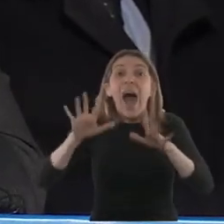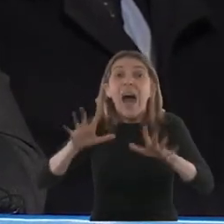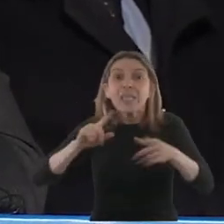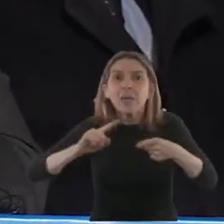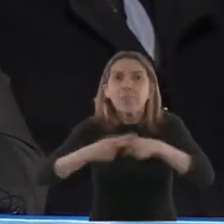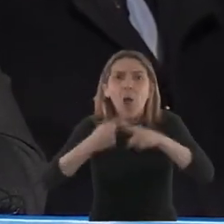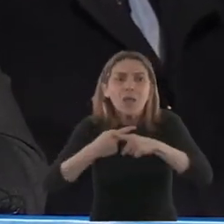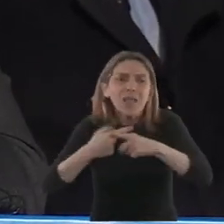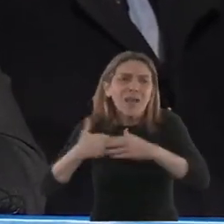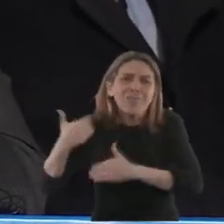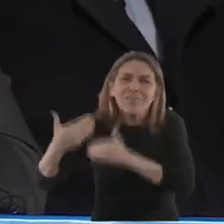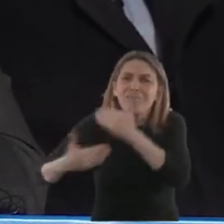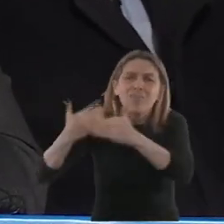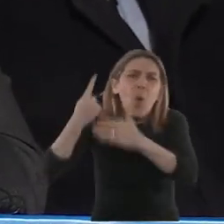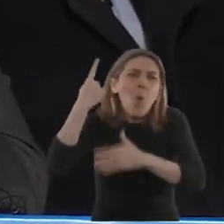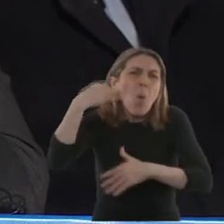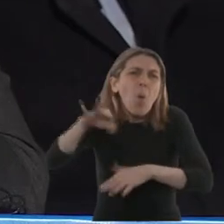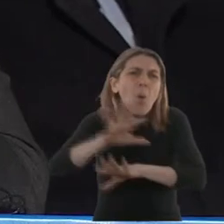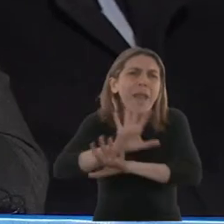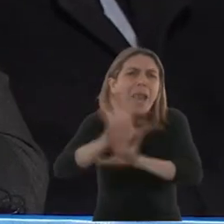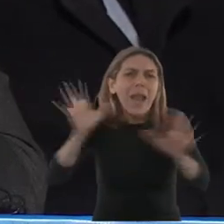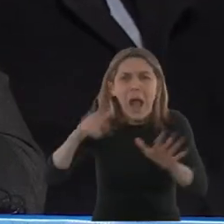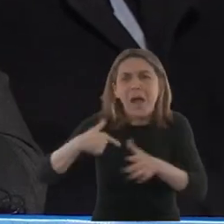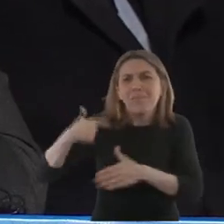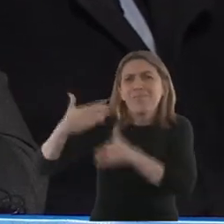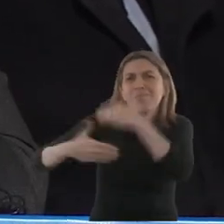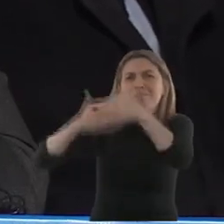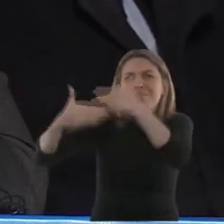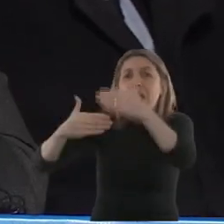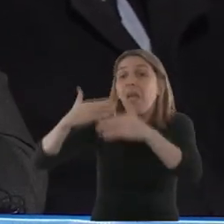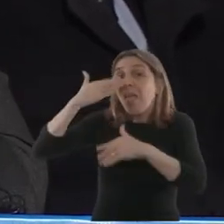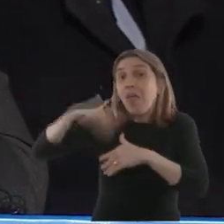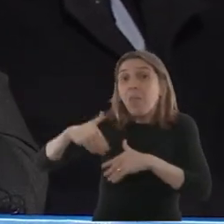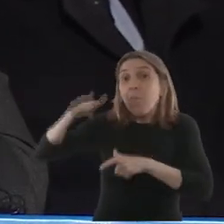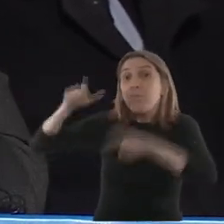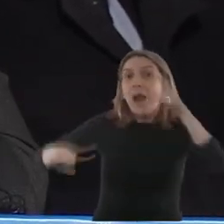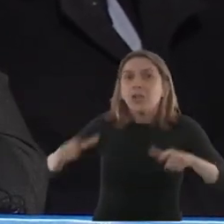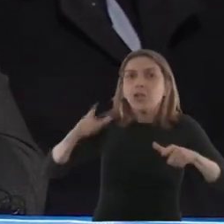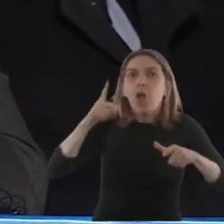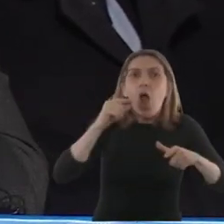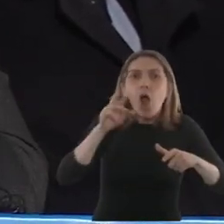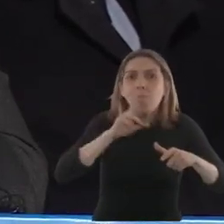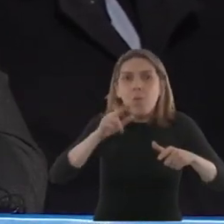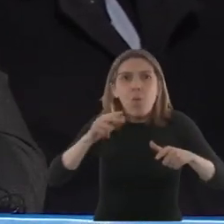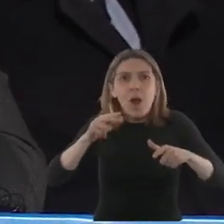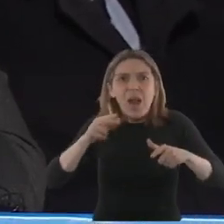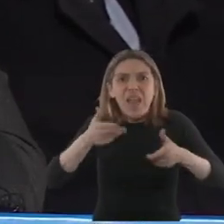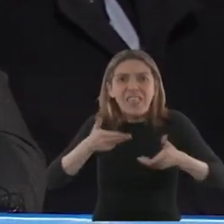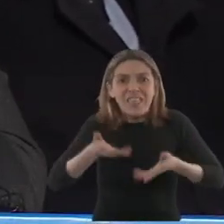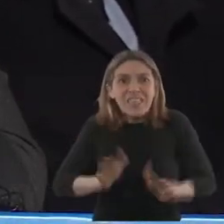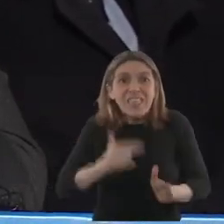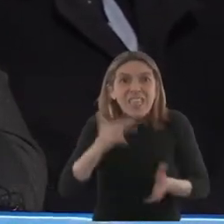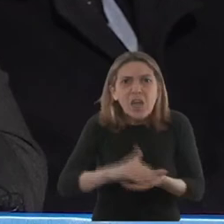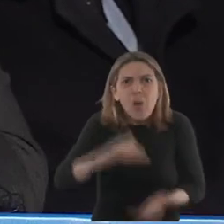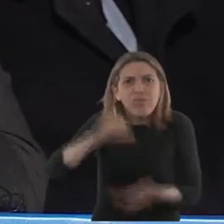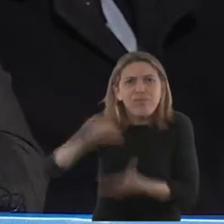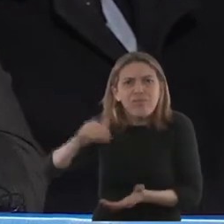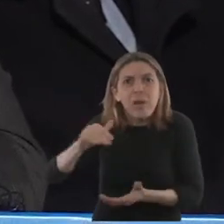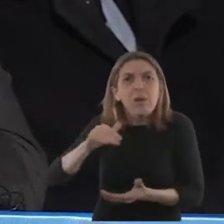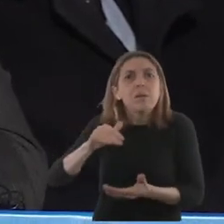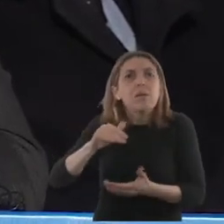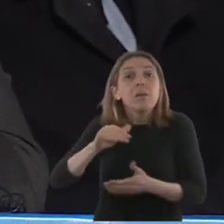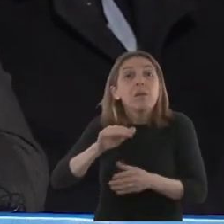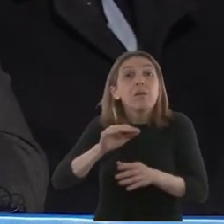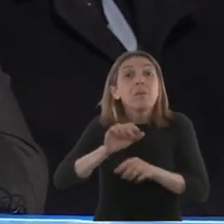ascendente única que permitió que miles de hijos de trabajadores pudieran ingresar a la universidad y completar